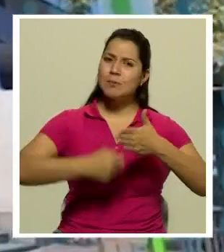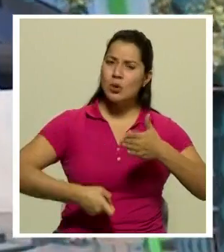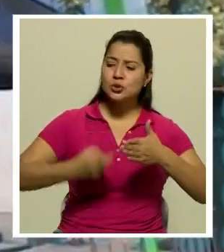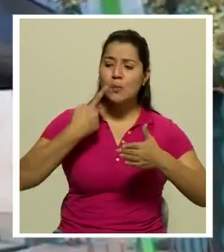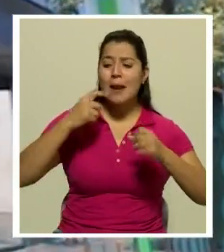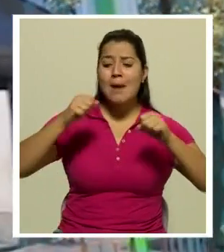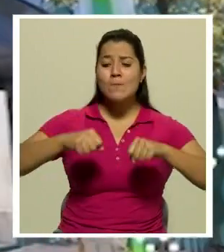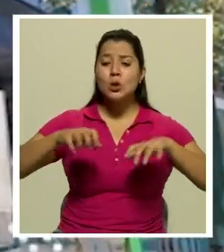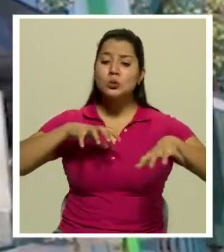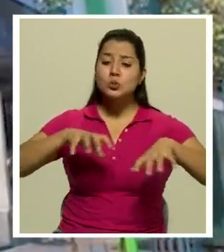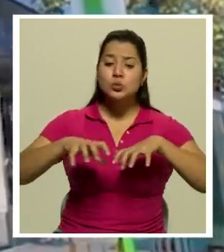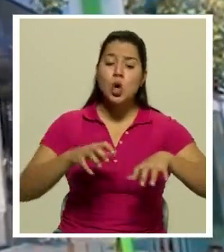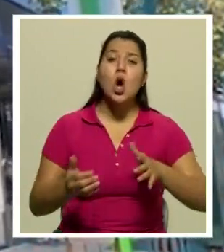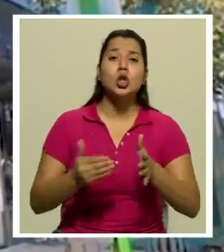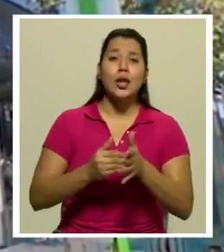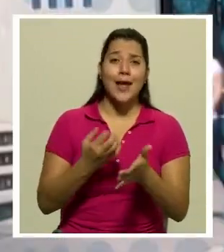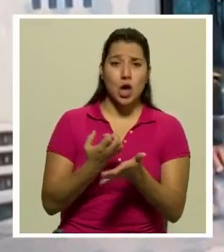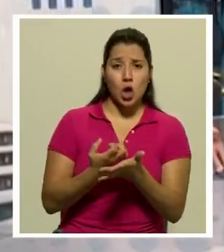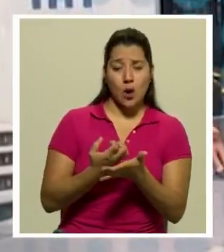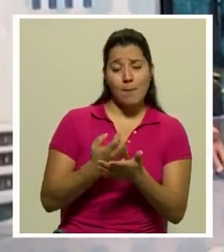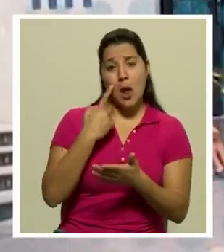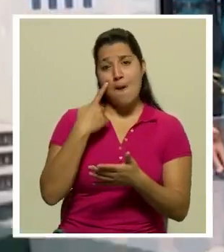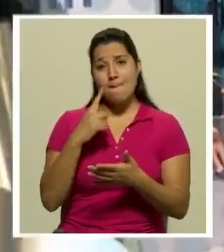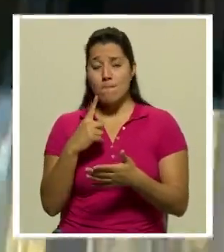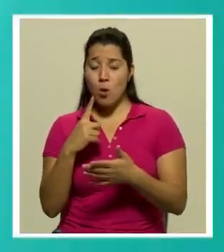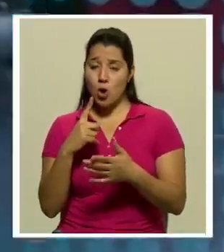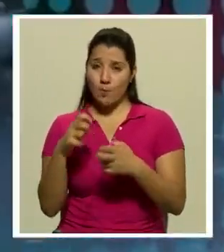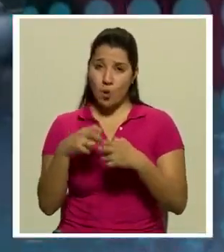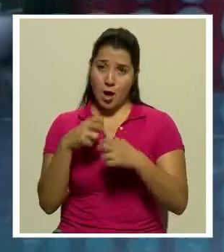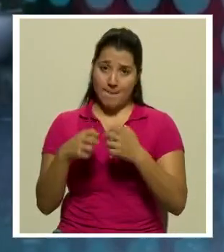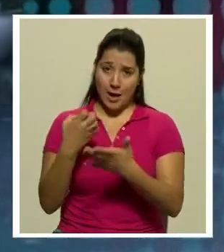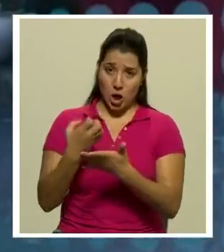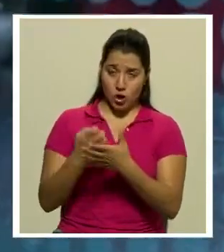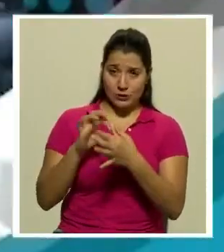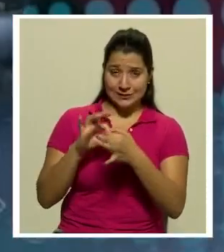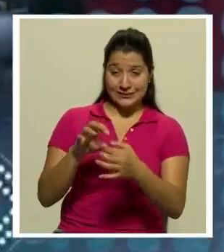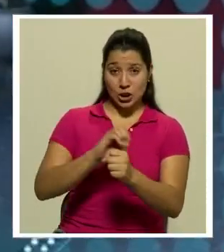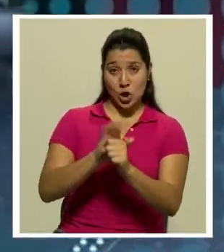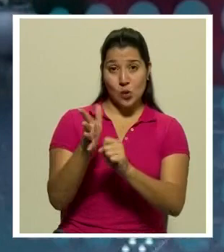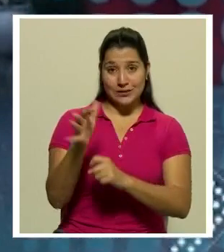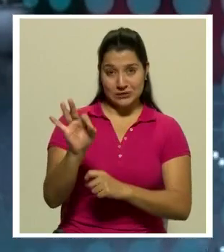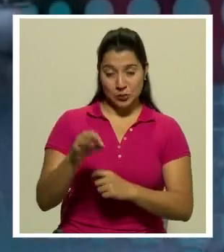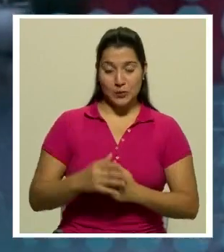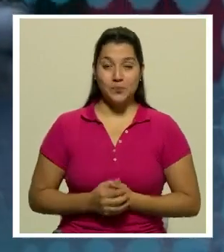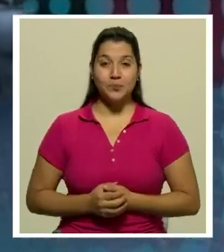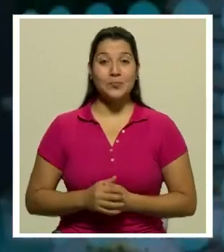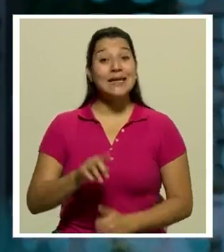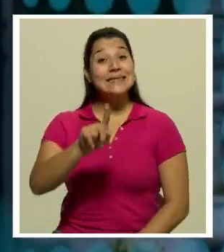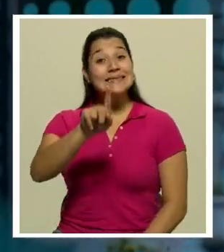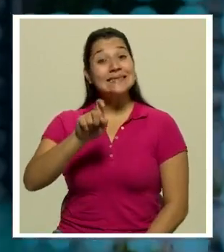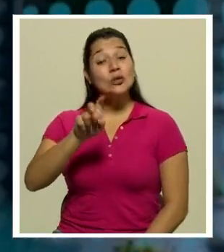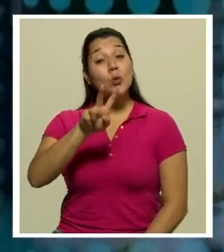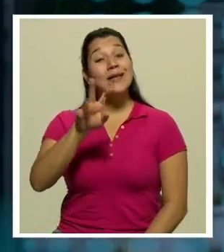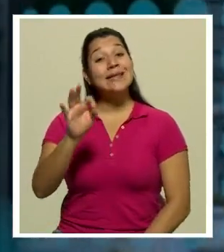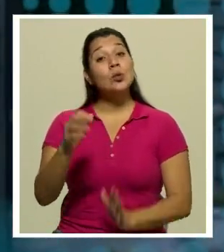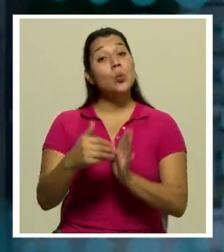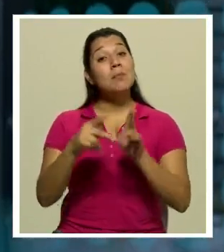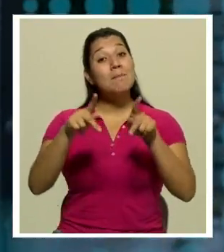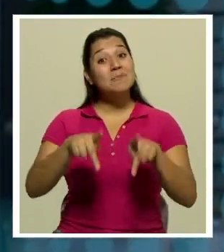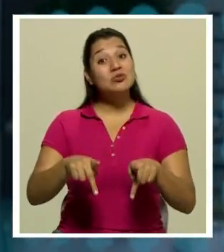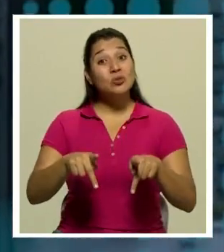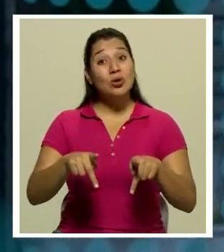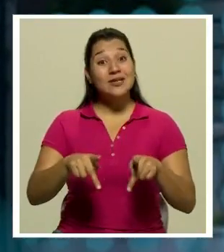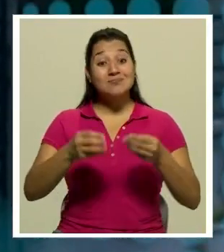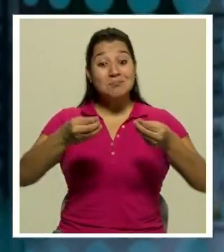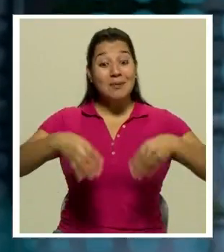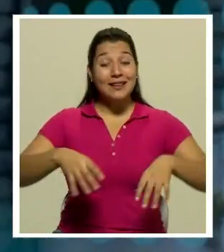reactivación económica por la crisis tras el COVID-19. Más de 129.000 personas quedaron sin empleo por